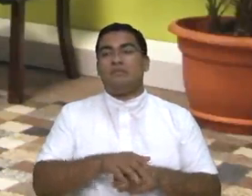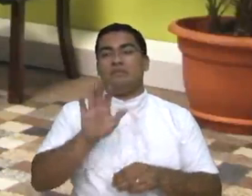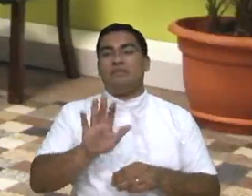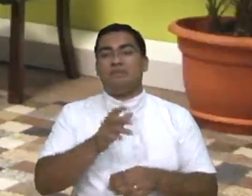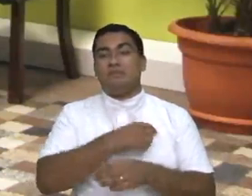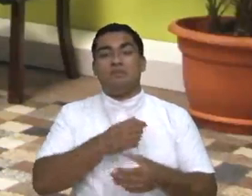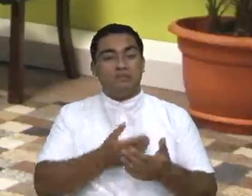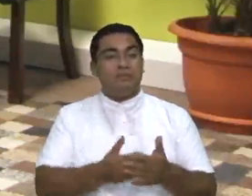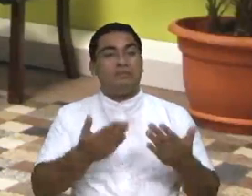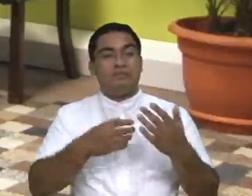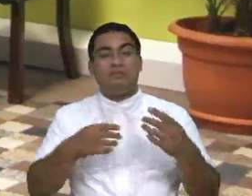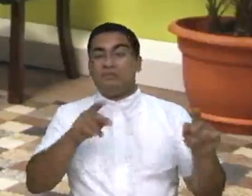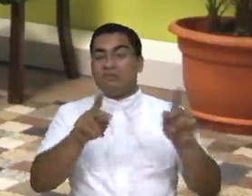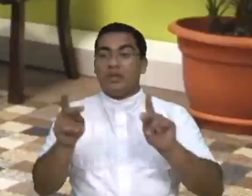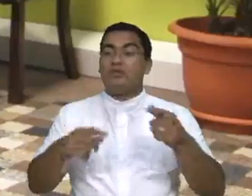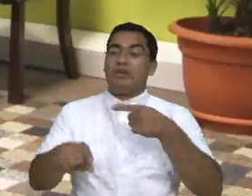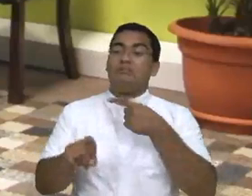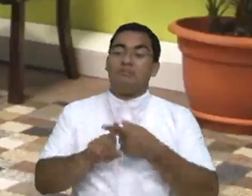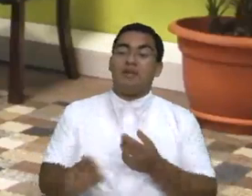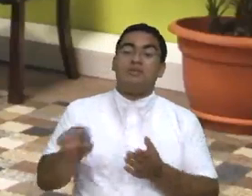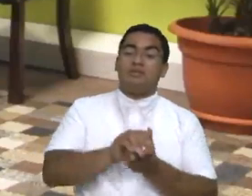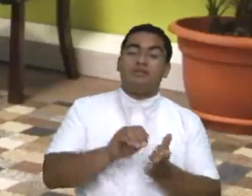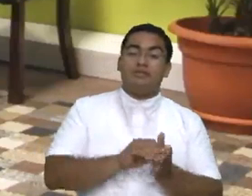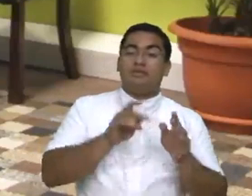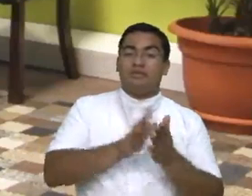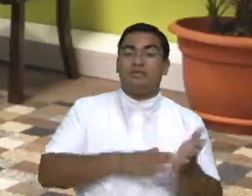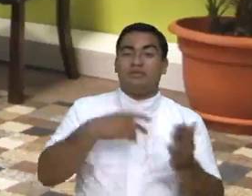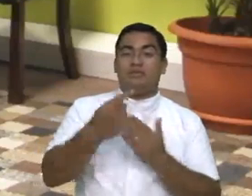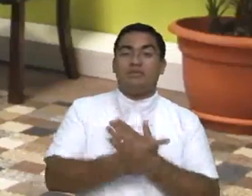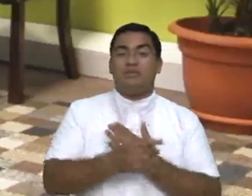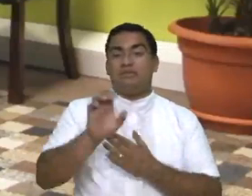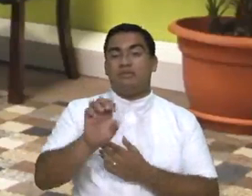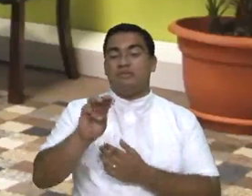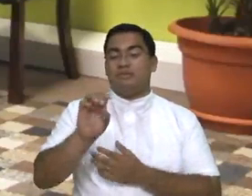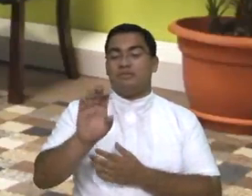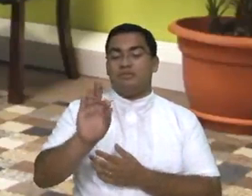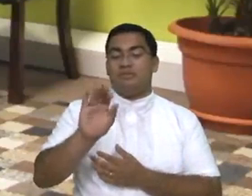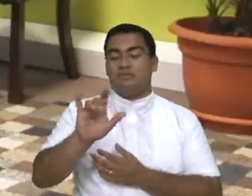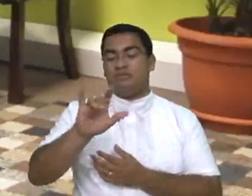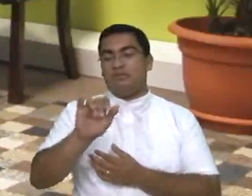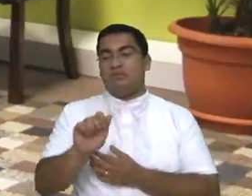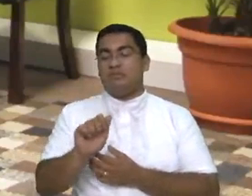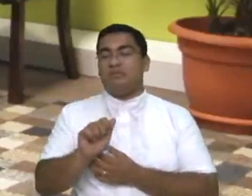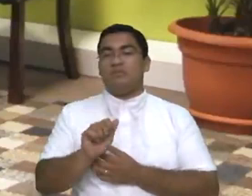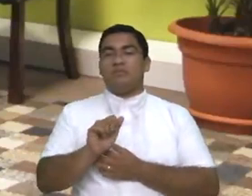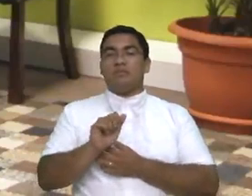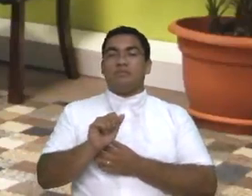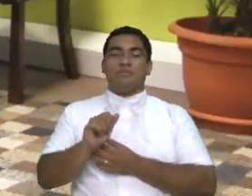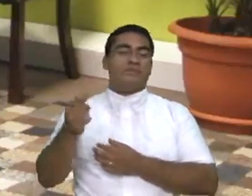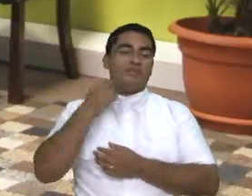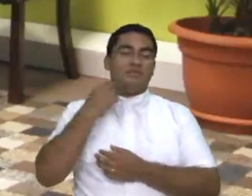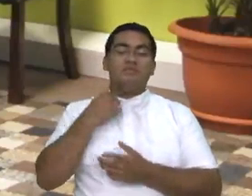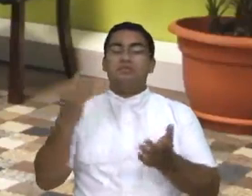¿han incluido más personas a este programa de tratamiento de la hemofilia? Sí, todo el tiempo. ¿Siguen con lo mismo del año? No, todo el tiempo